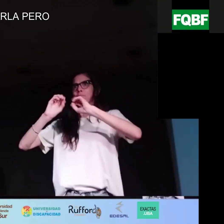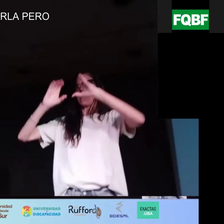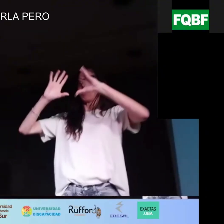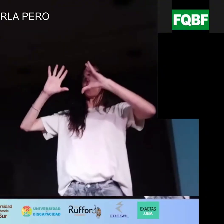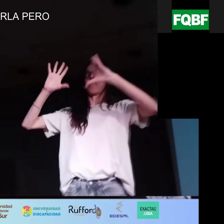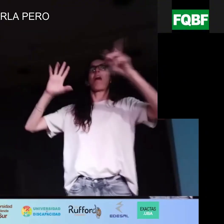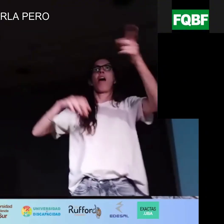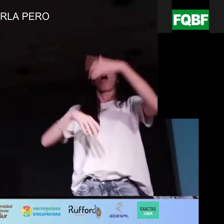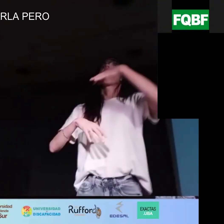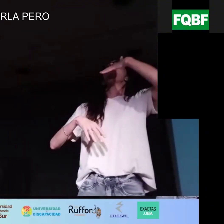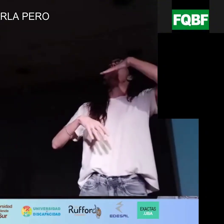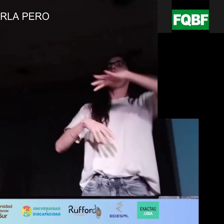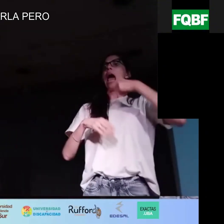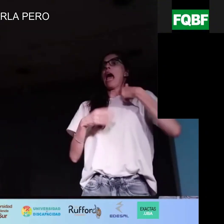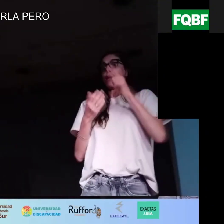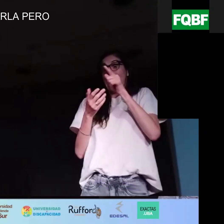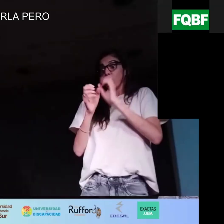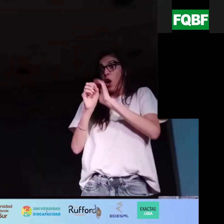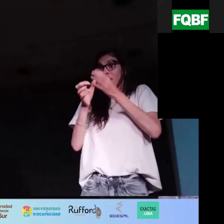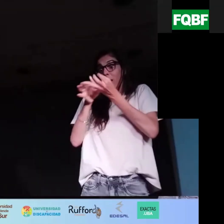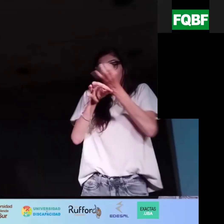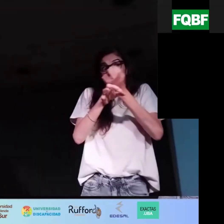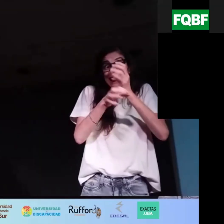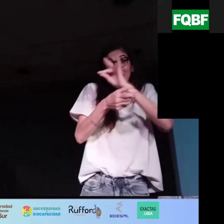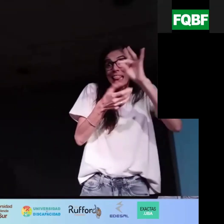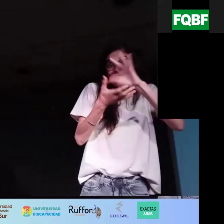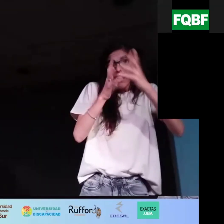pero y la forma de cómo aplicarla, pero